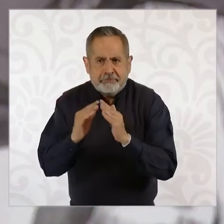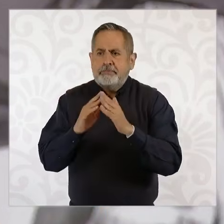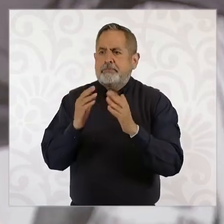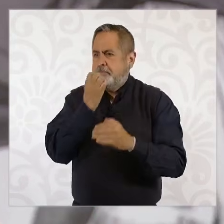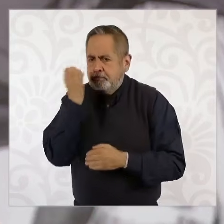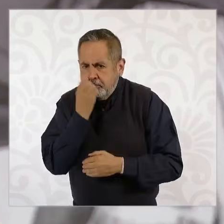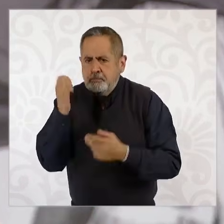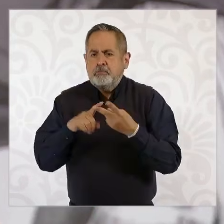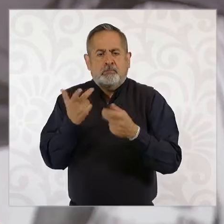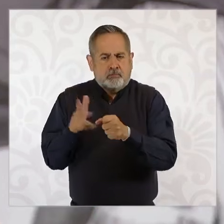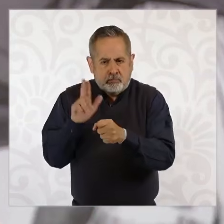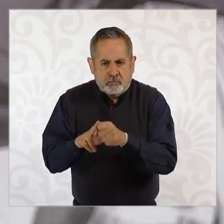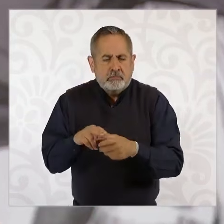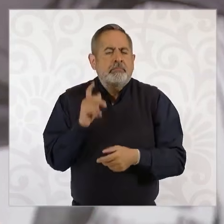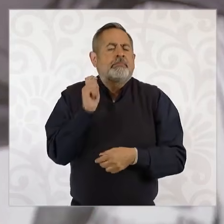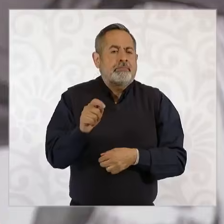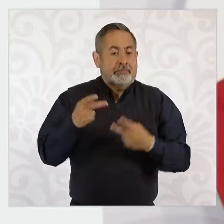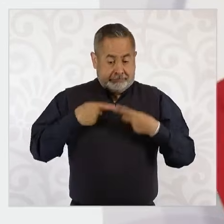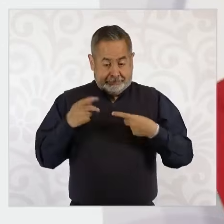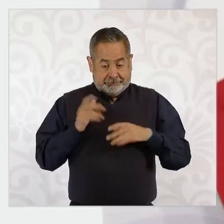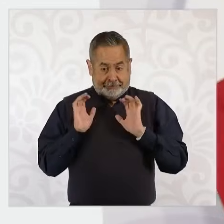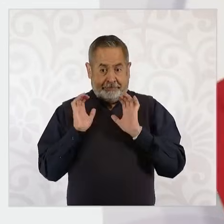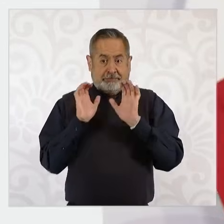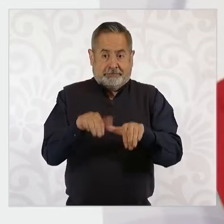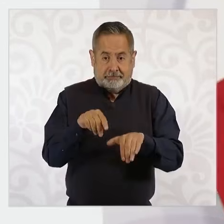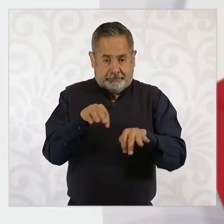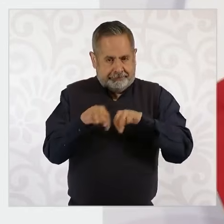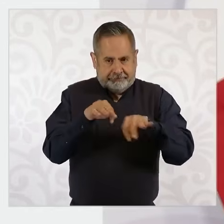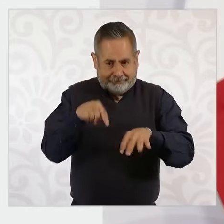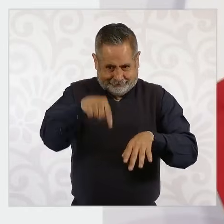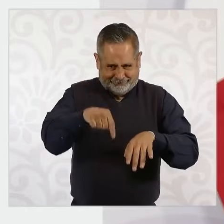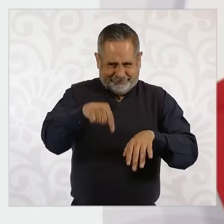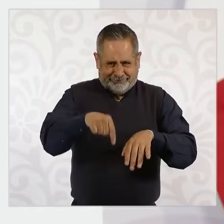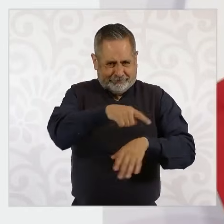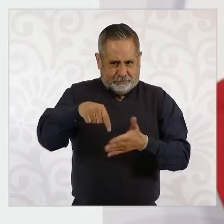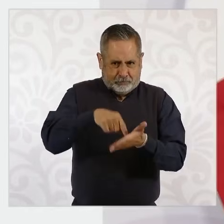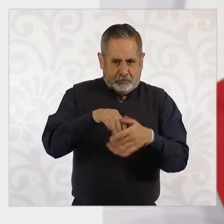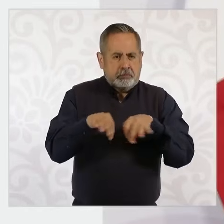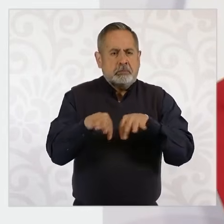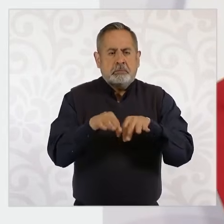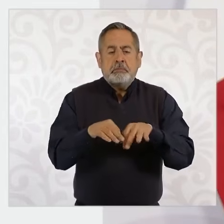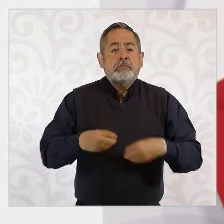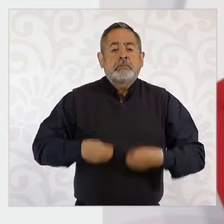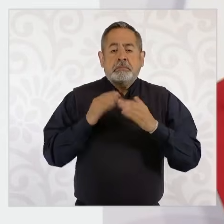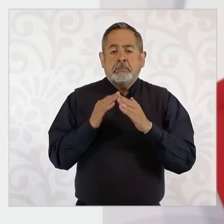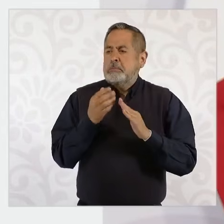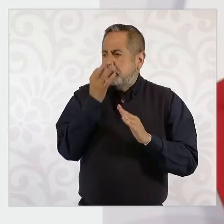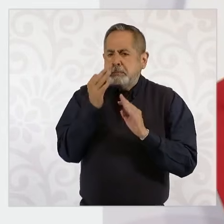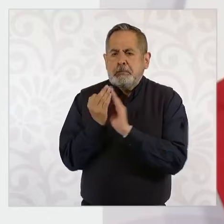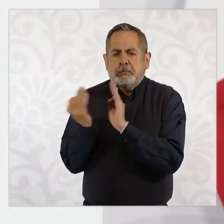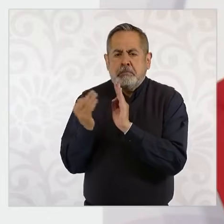manera que las trabajadoras y trabajadores que trabajen en el polo de bienestar vivan cerca y tengan todos los servicios